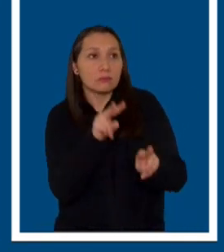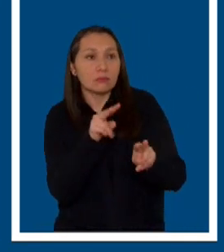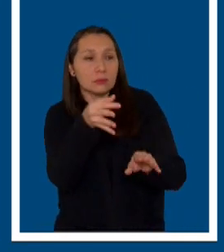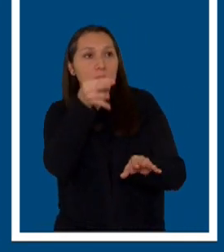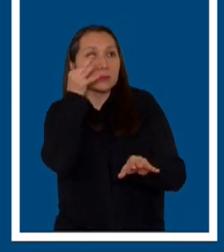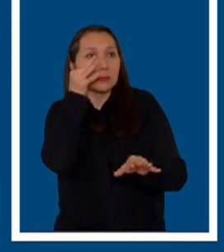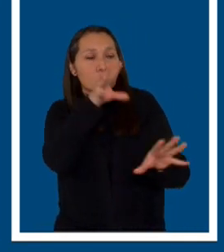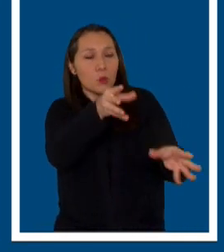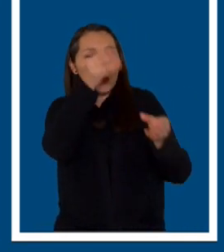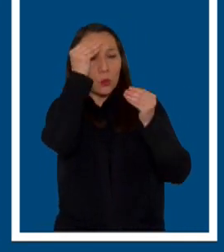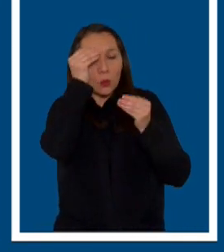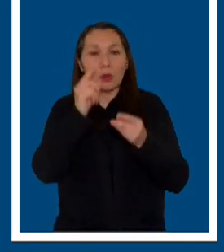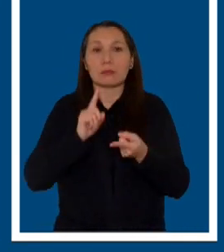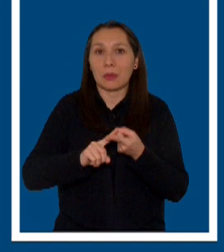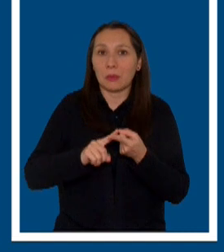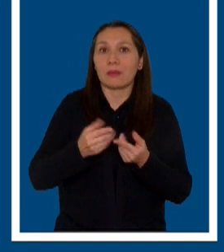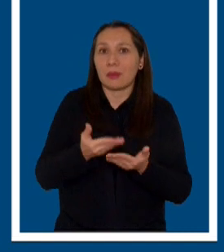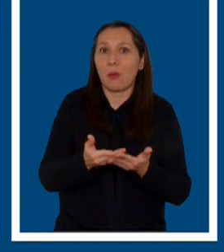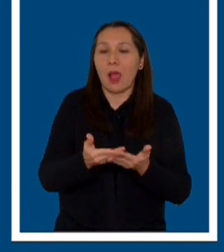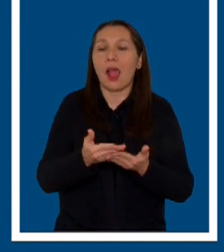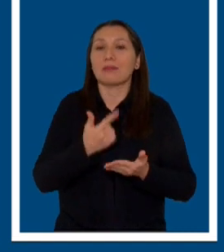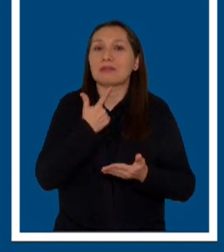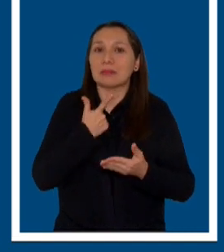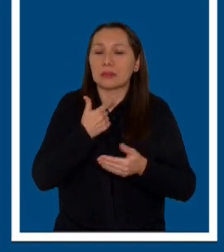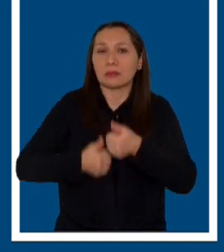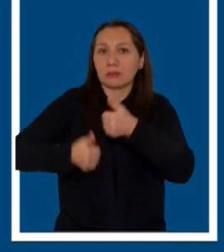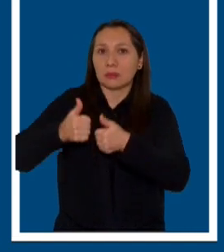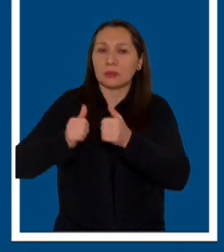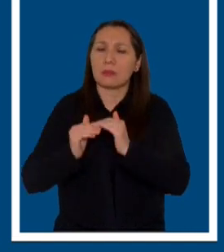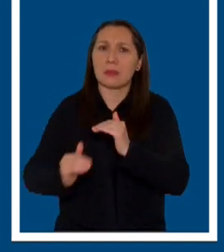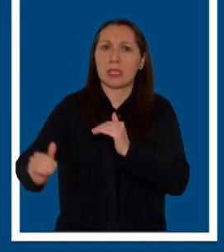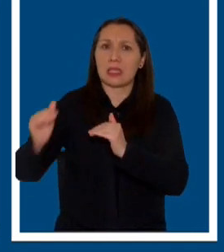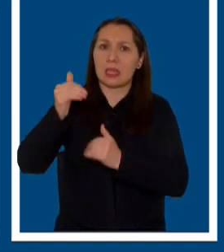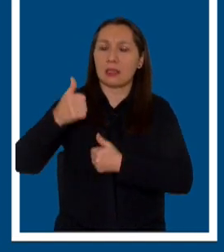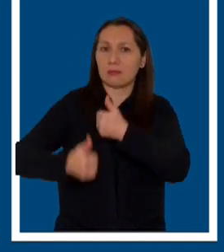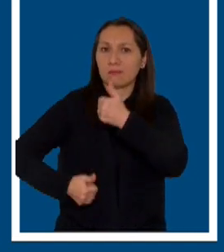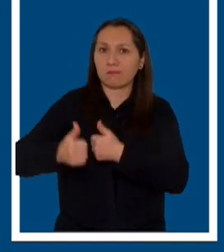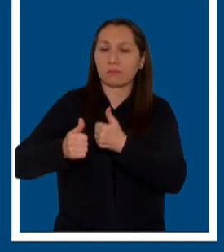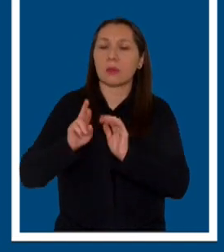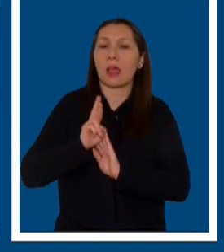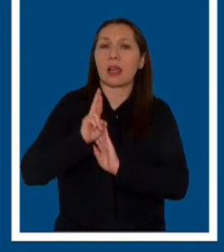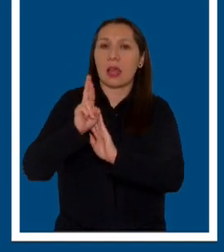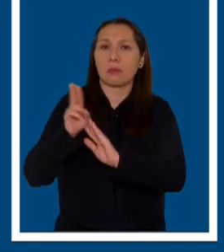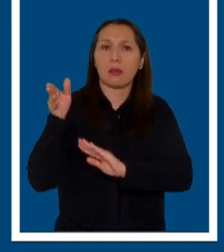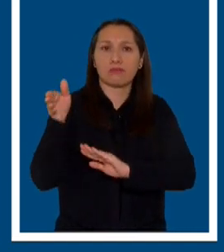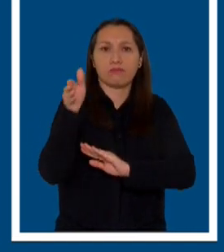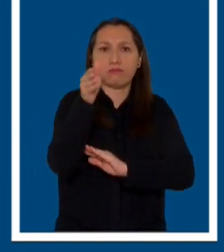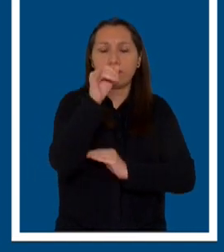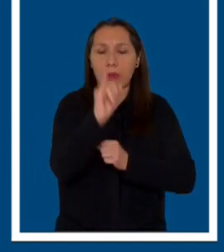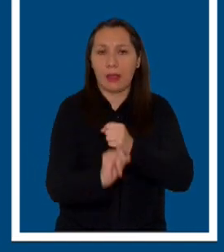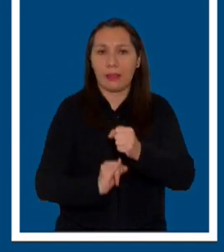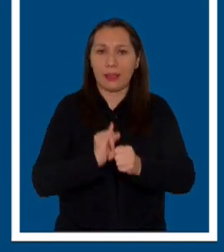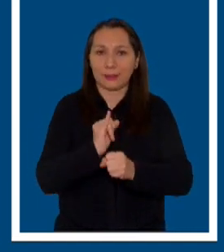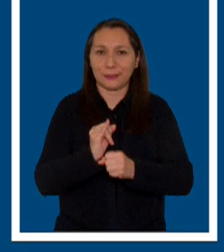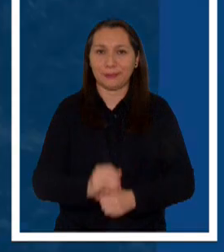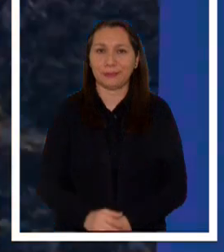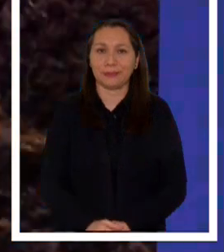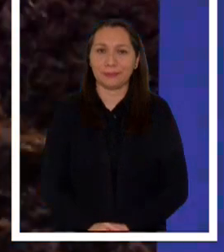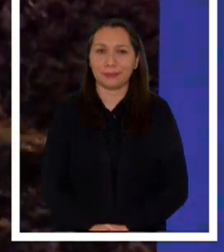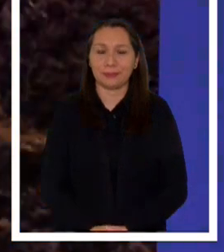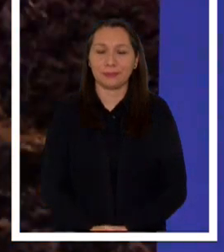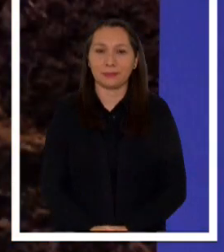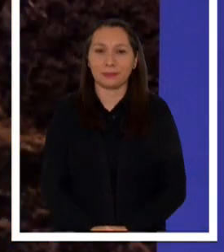sigamos sacando grandes deportistas de alta competencia que nos sigan representando en competencias internacionales